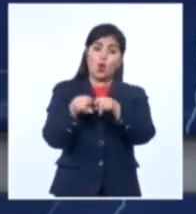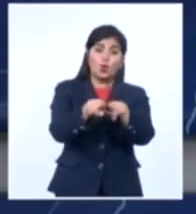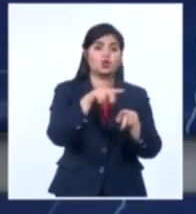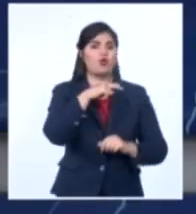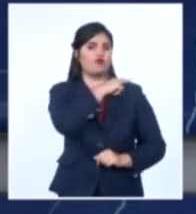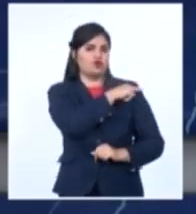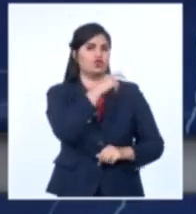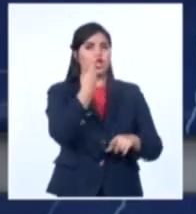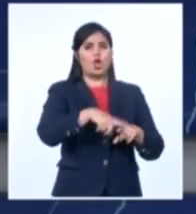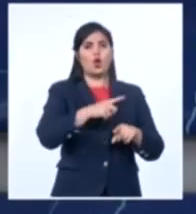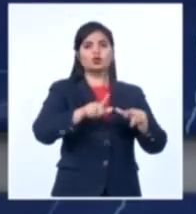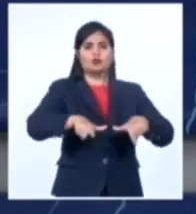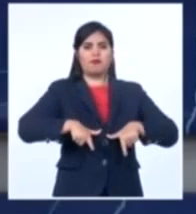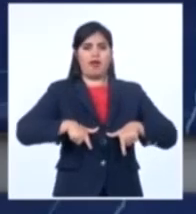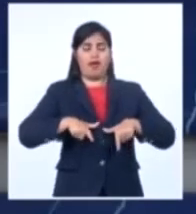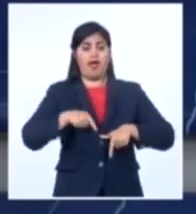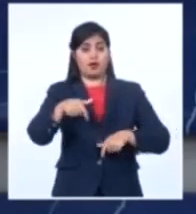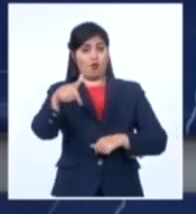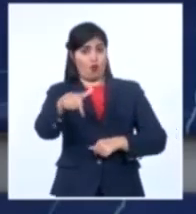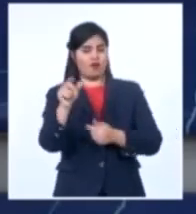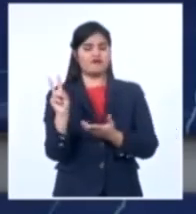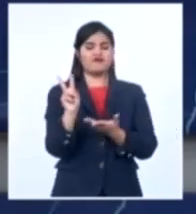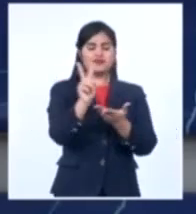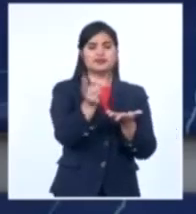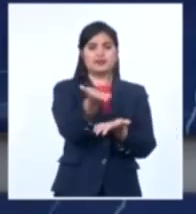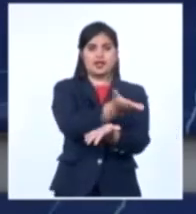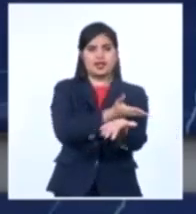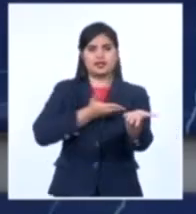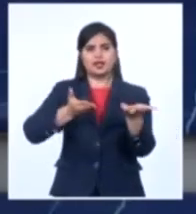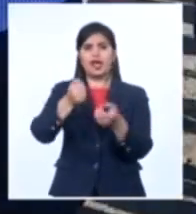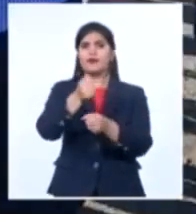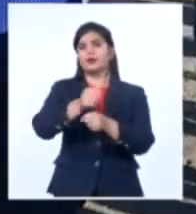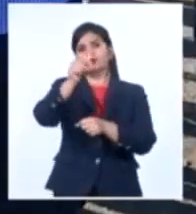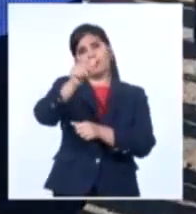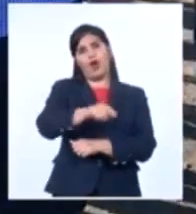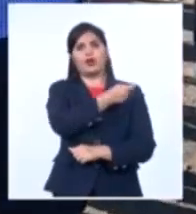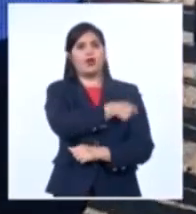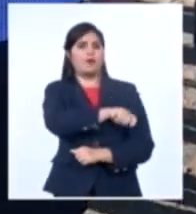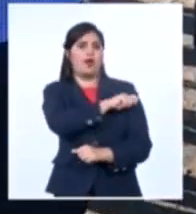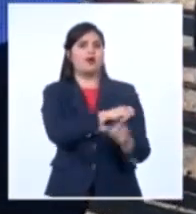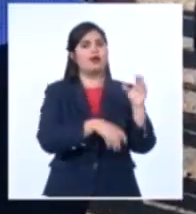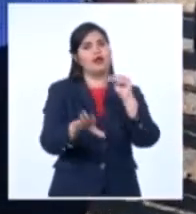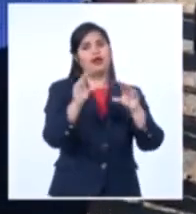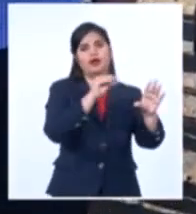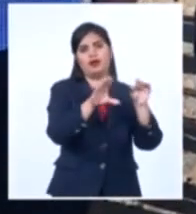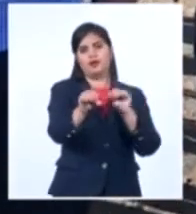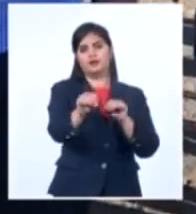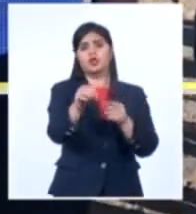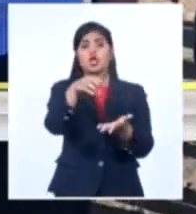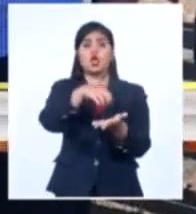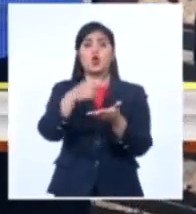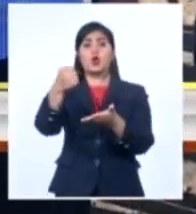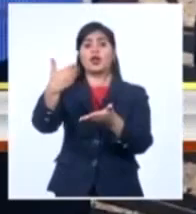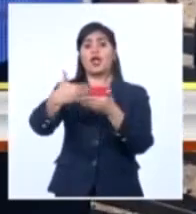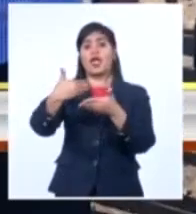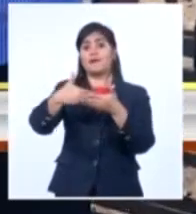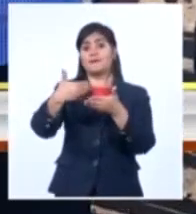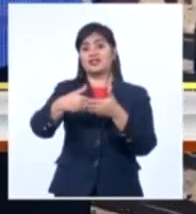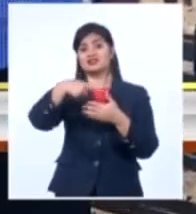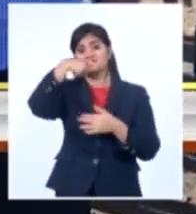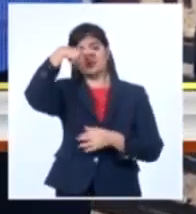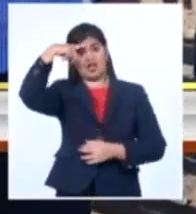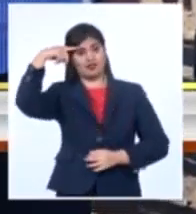de candidatura retomaron este jueves el intercambio con el pueblo santaclareño. En la unidad empresarial de base pecuaria Santa